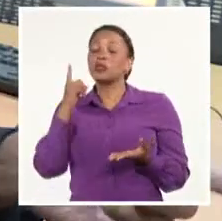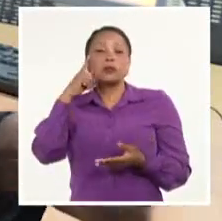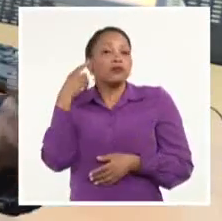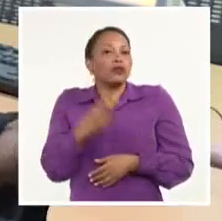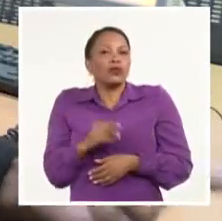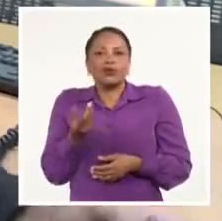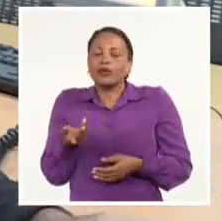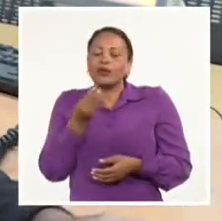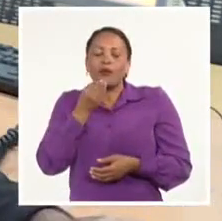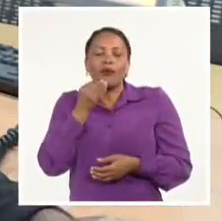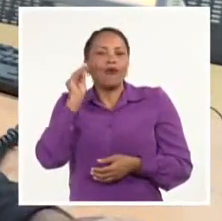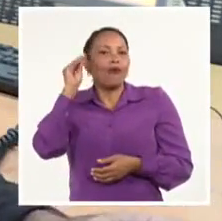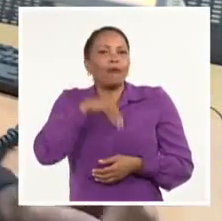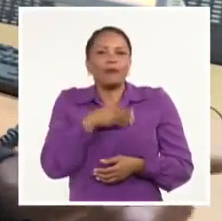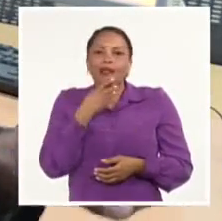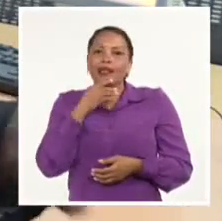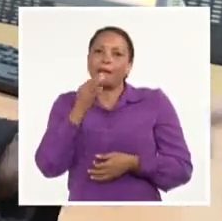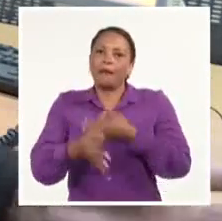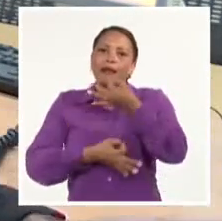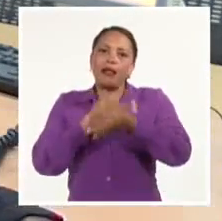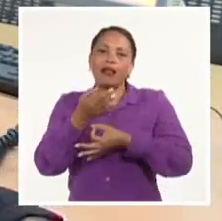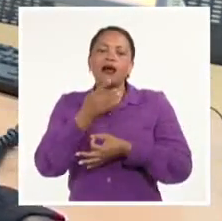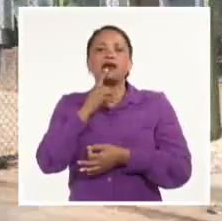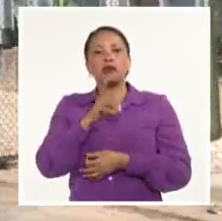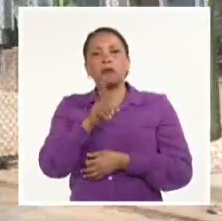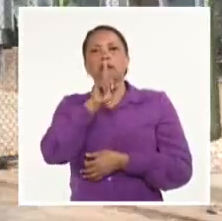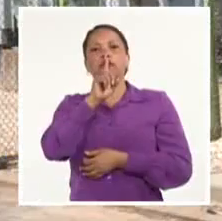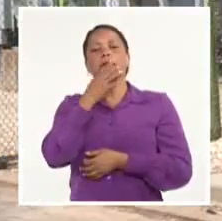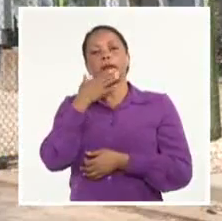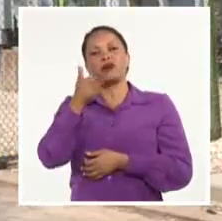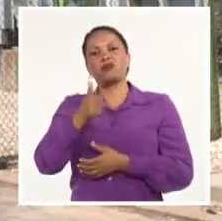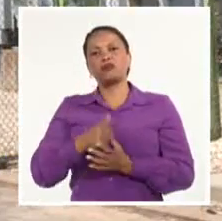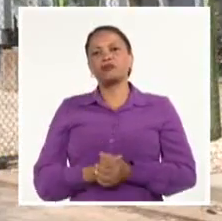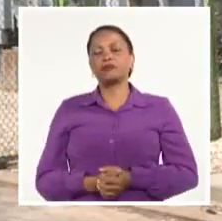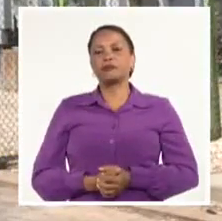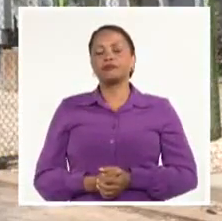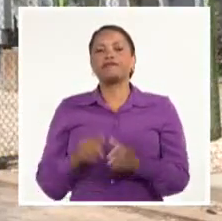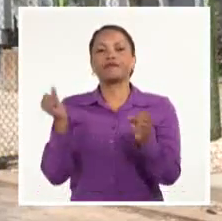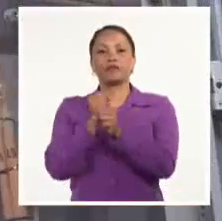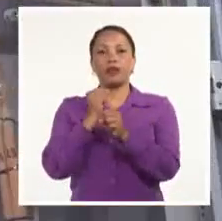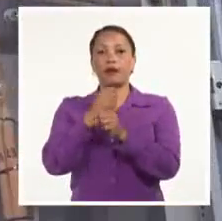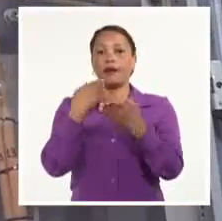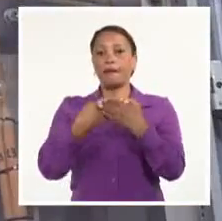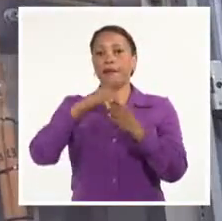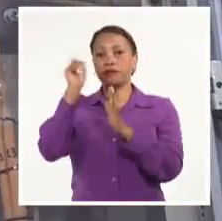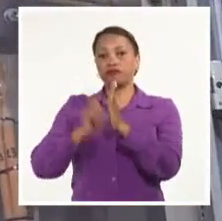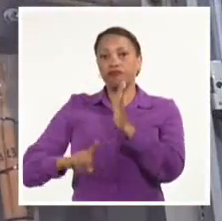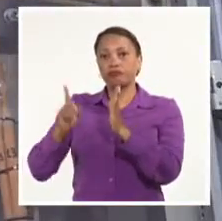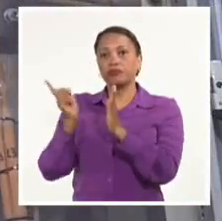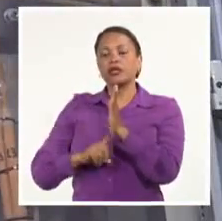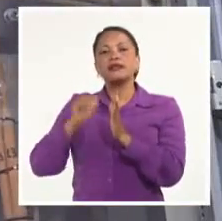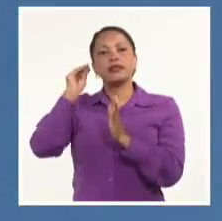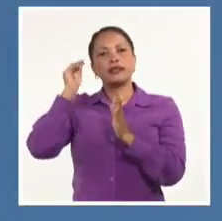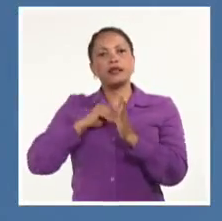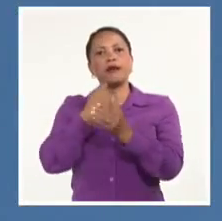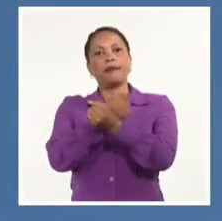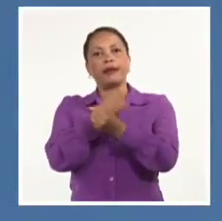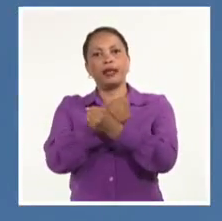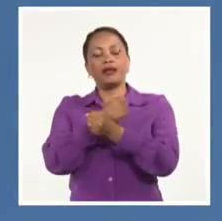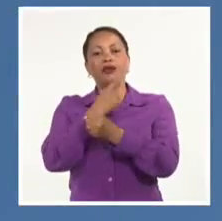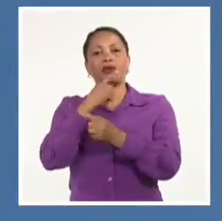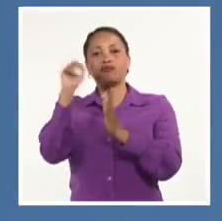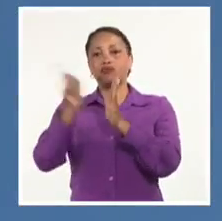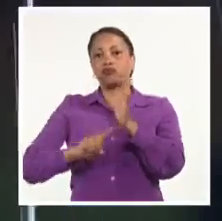estoy todavía convencido, a veces prefiero callarme. El trabajo en una central térmica no escapa a los riesgos de la alta tensión,